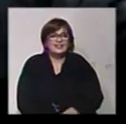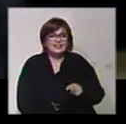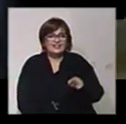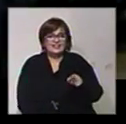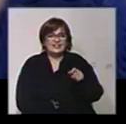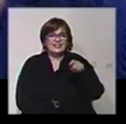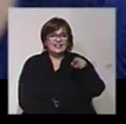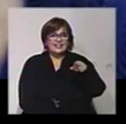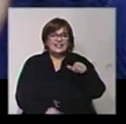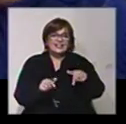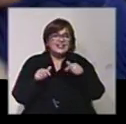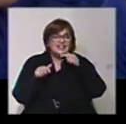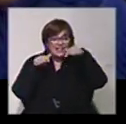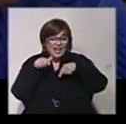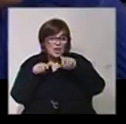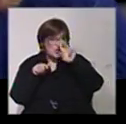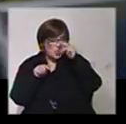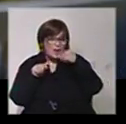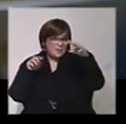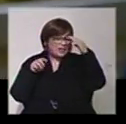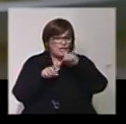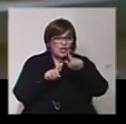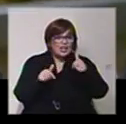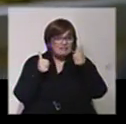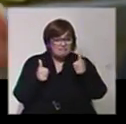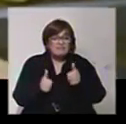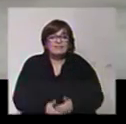in Mexico. It's great. I feel like I'm talking to myself.